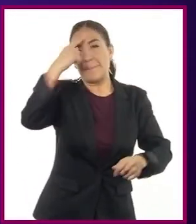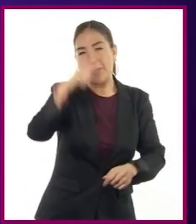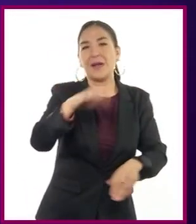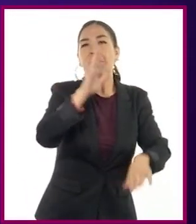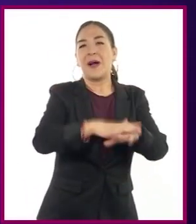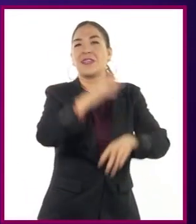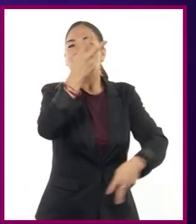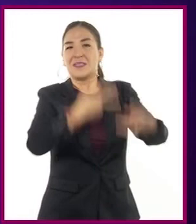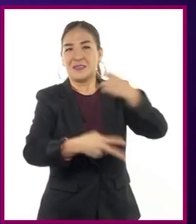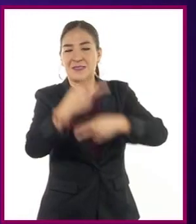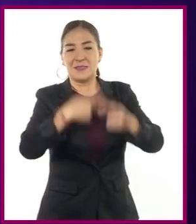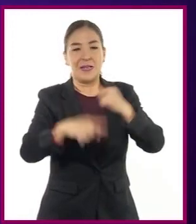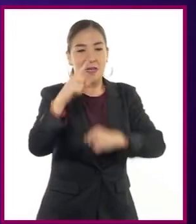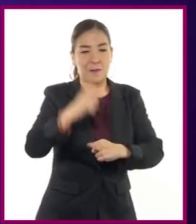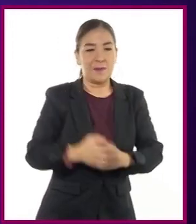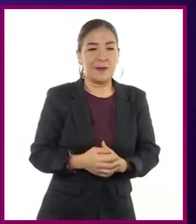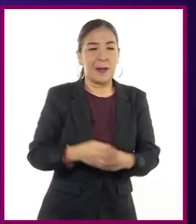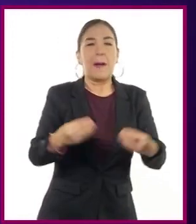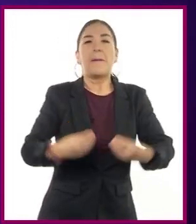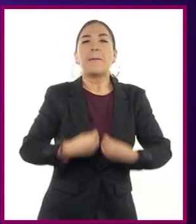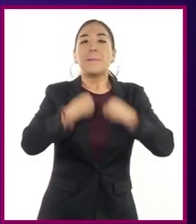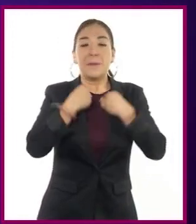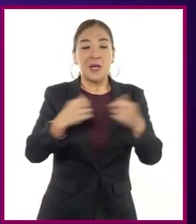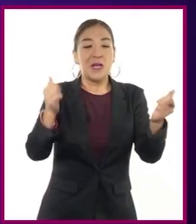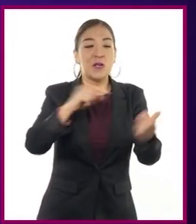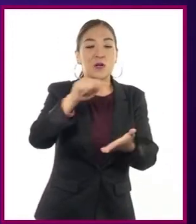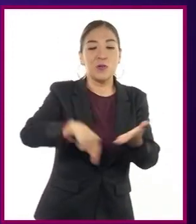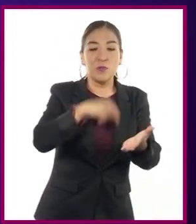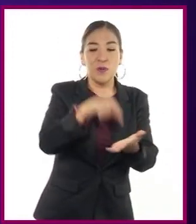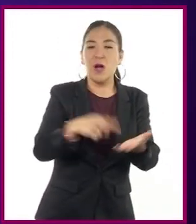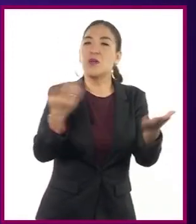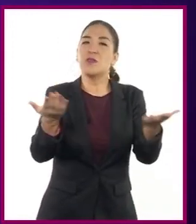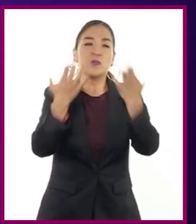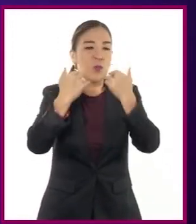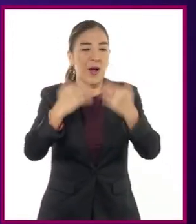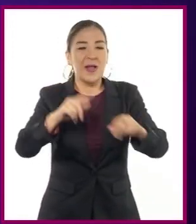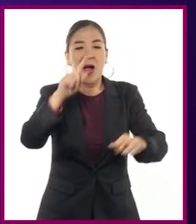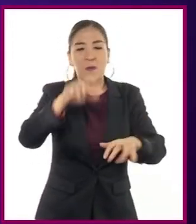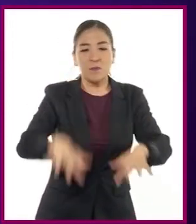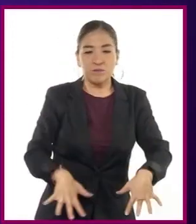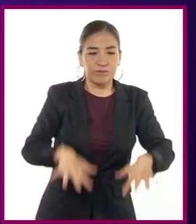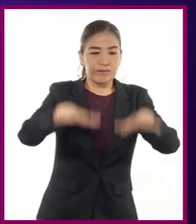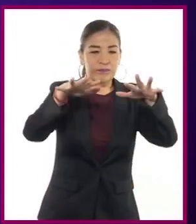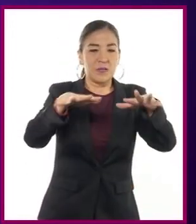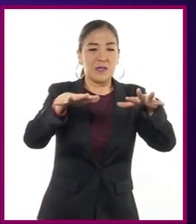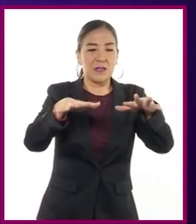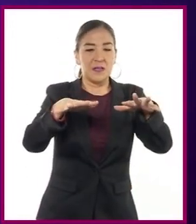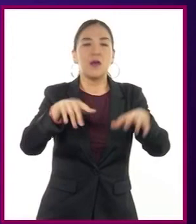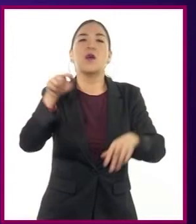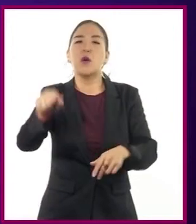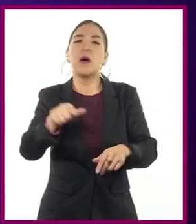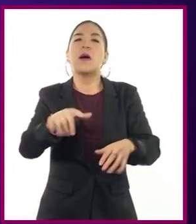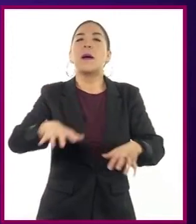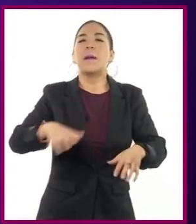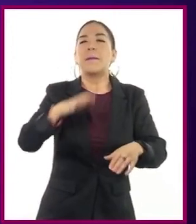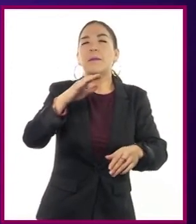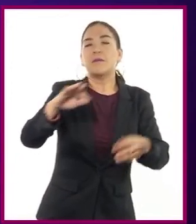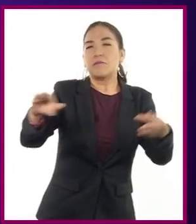la que llegue. Vivir en un lugar donde no haya inundaciones o por lo menos donde se inundara con menor